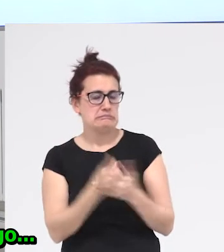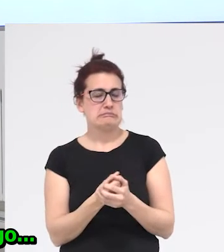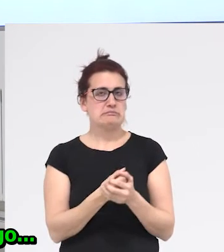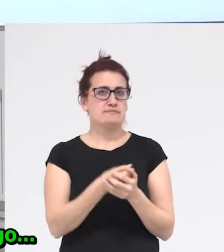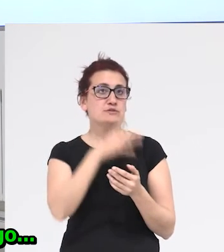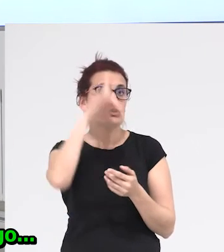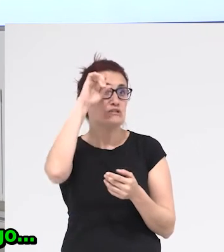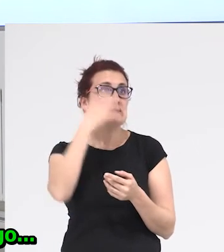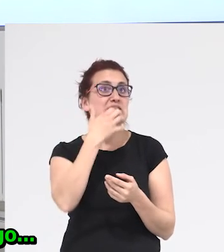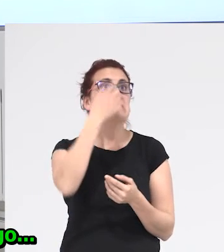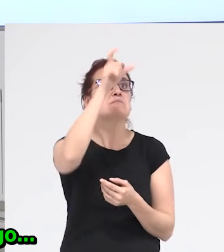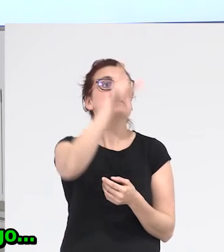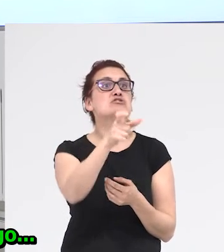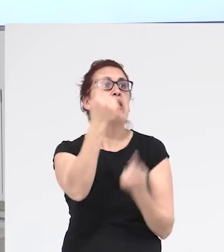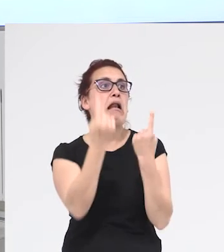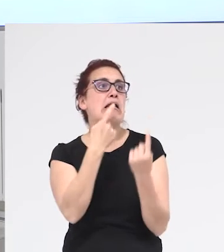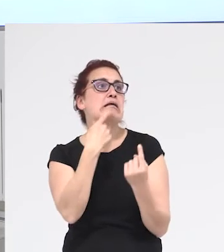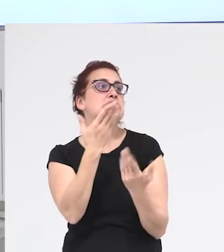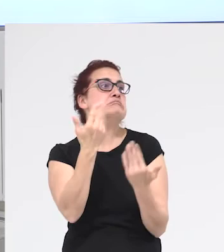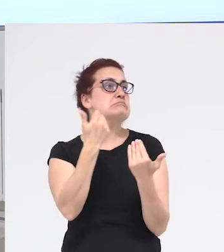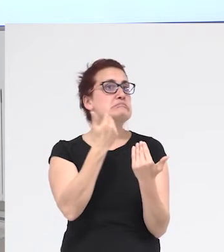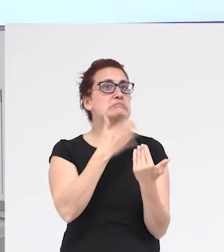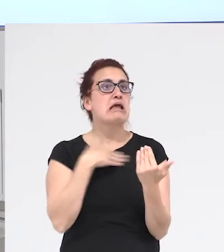no lo sé si alguien quiere comentar algo.